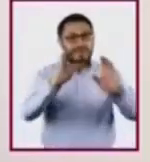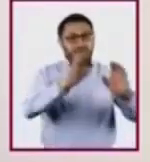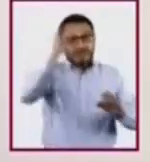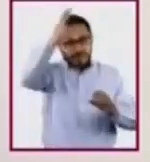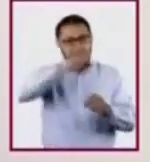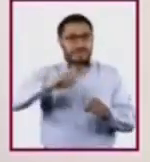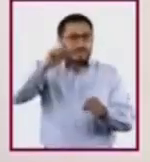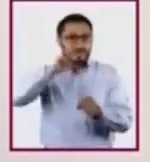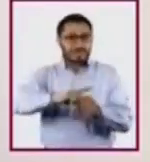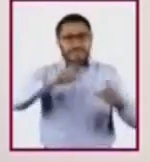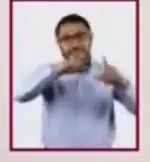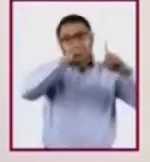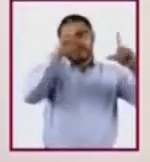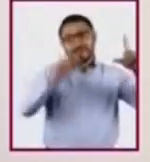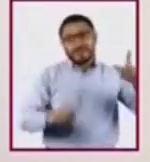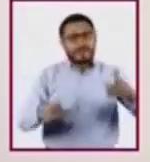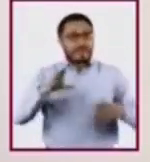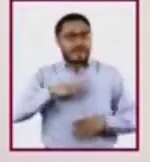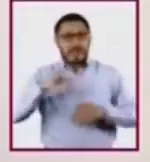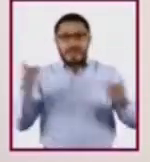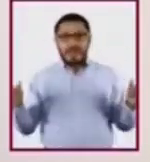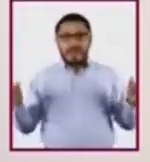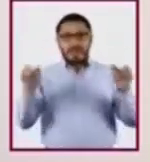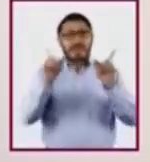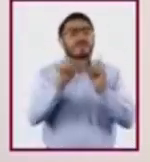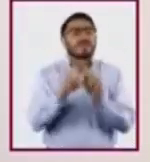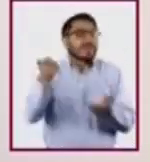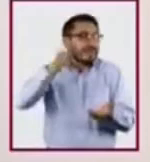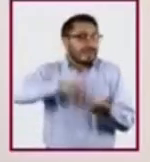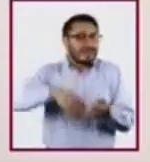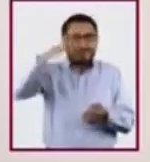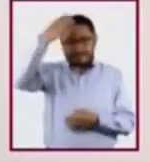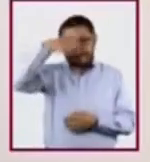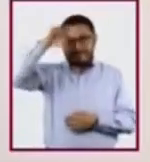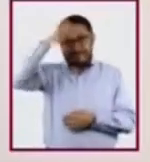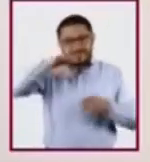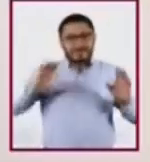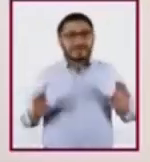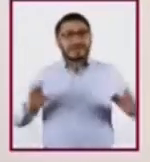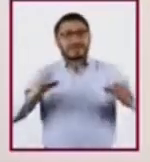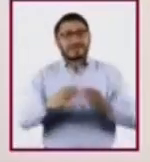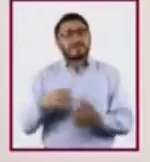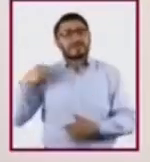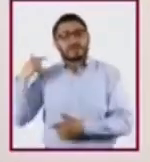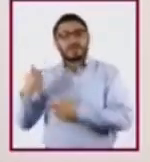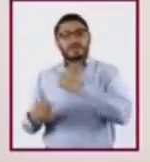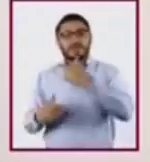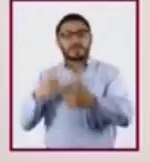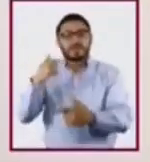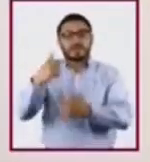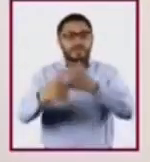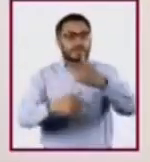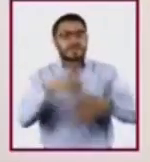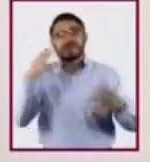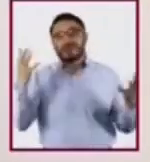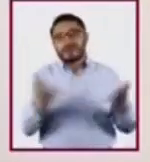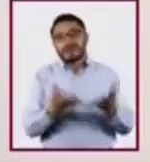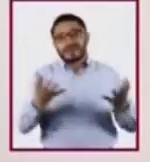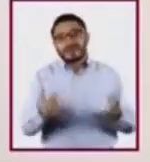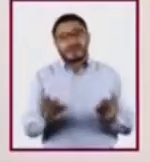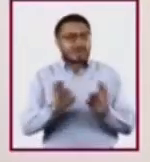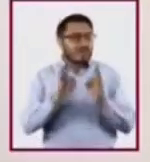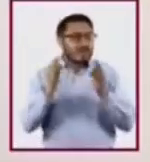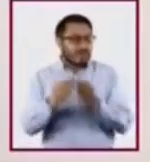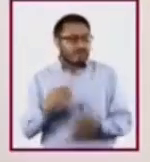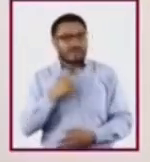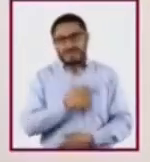país y en donde quedan resumidas las experiencias colectivas de generaciones, creando un medio